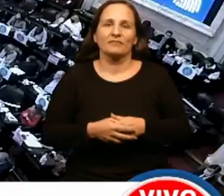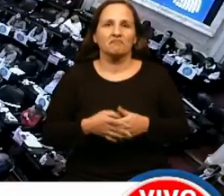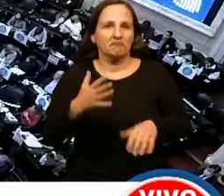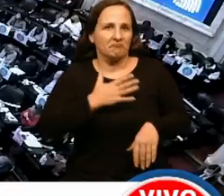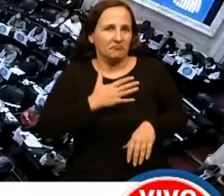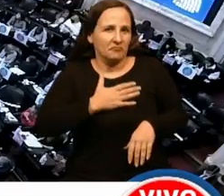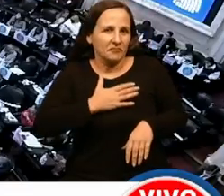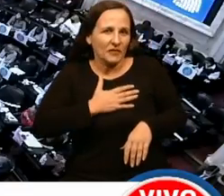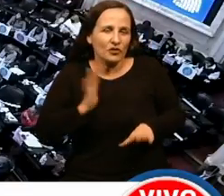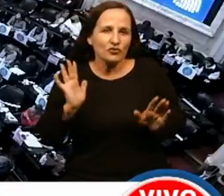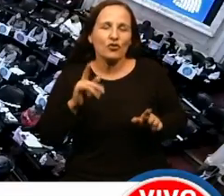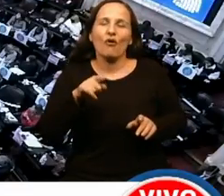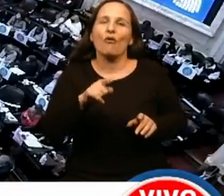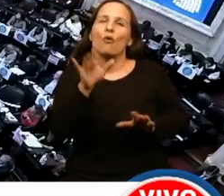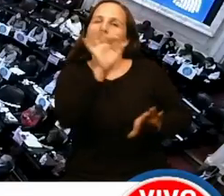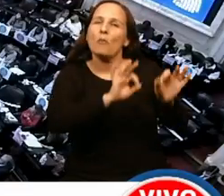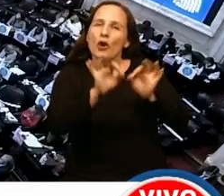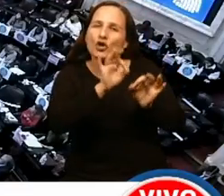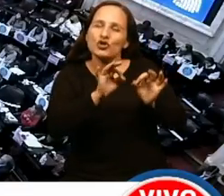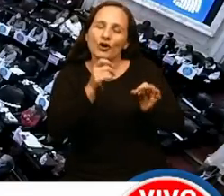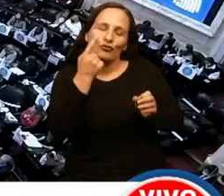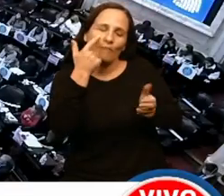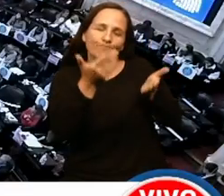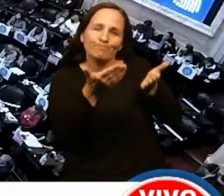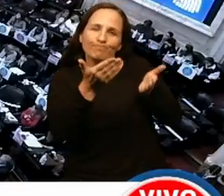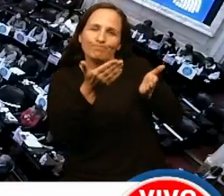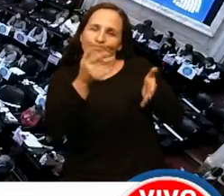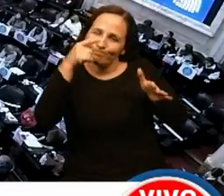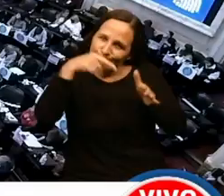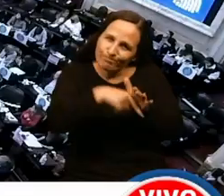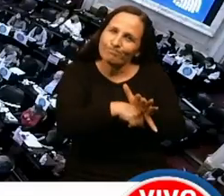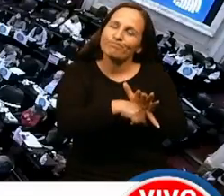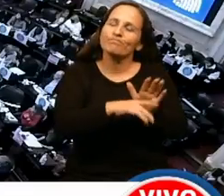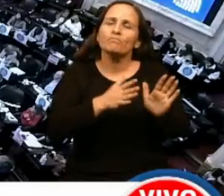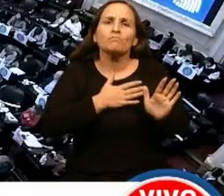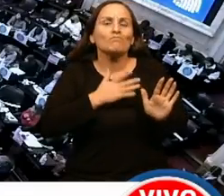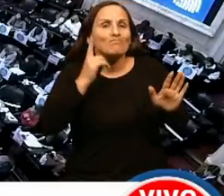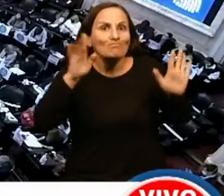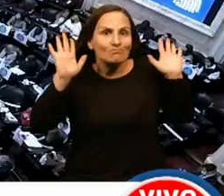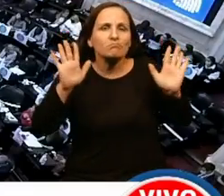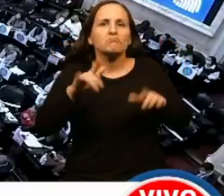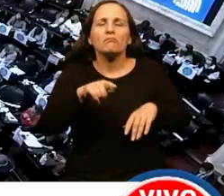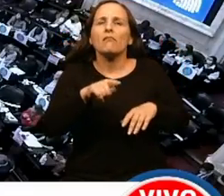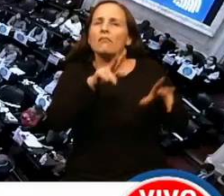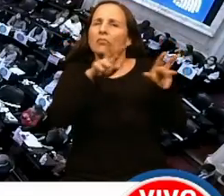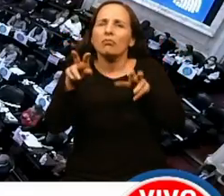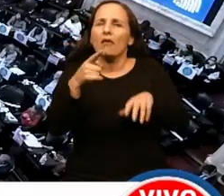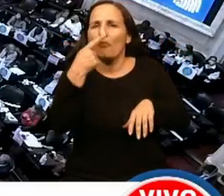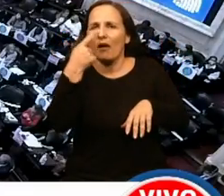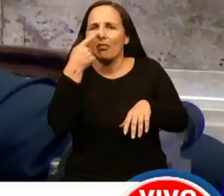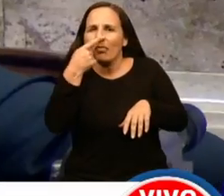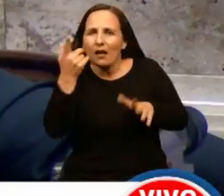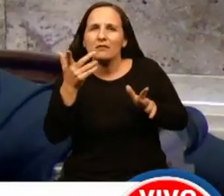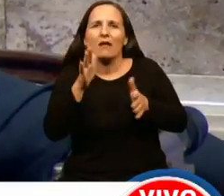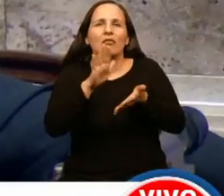en el análisis detenido de este proyecto me parece que tiene algunas algunas cuestiones interesantes en cuanto a